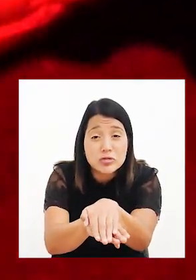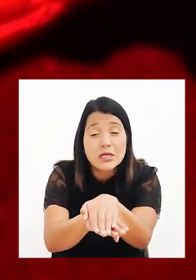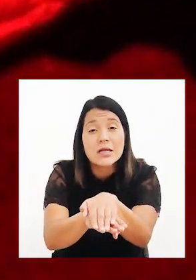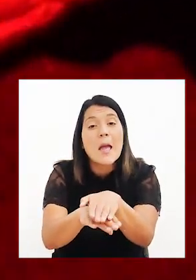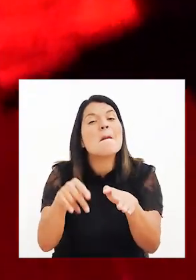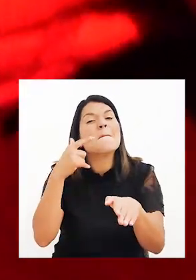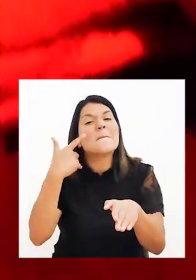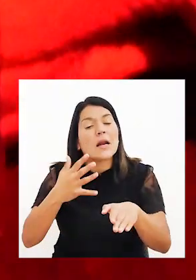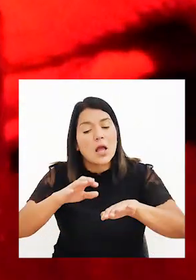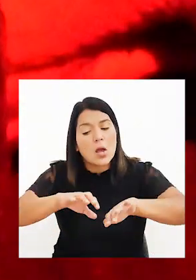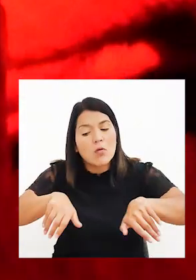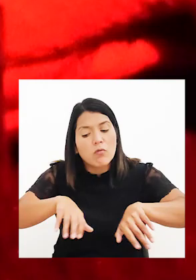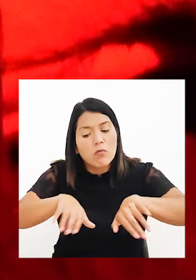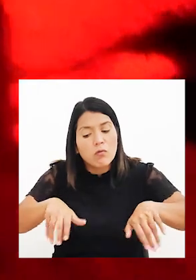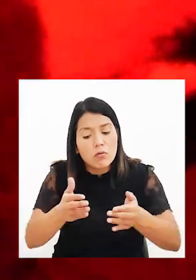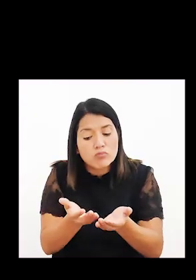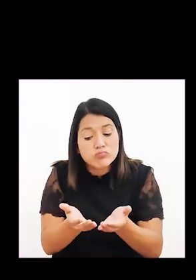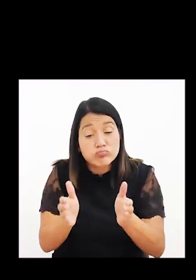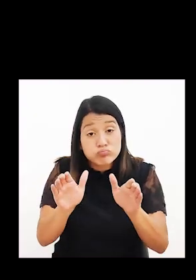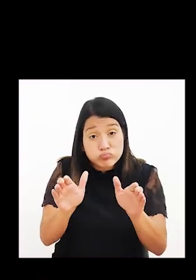Hacen el hueco.